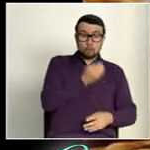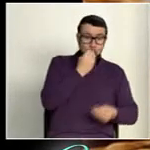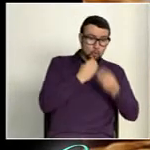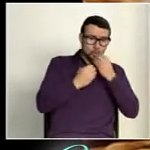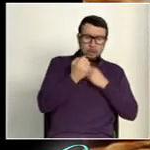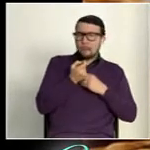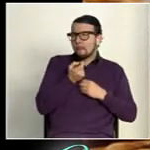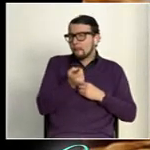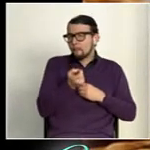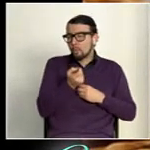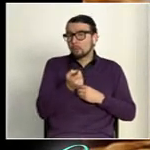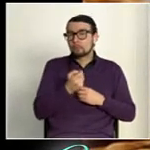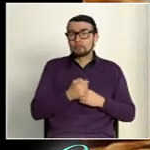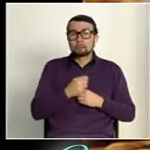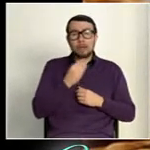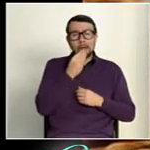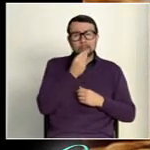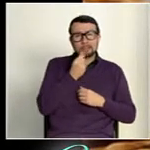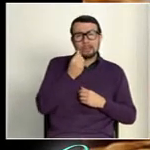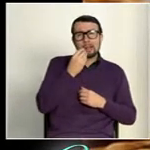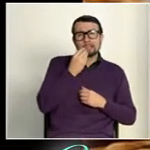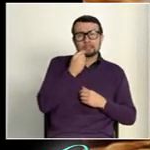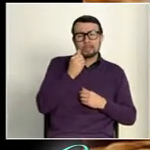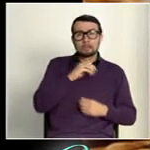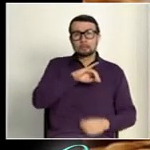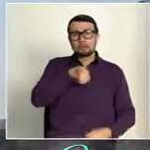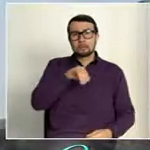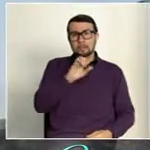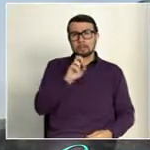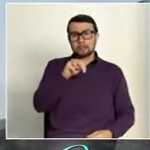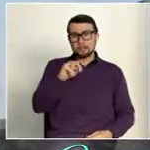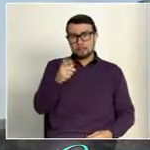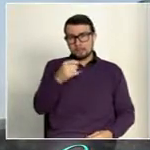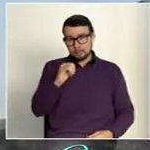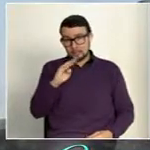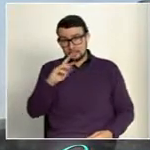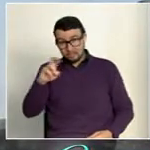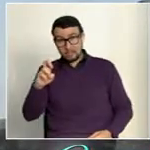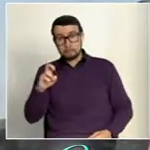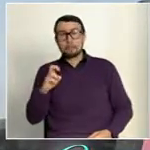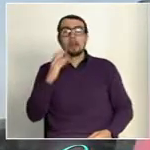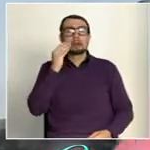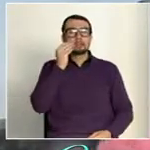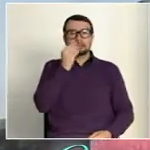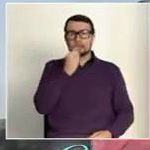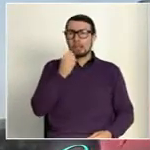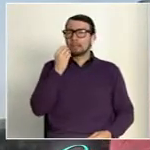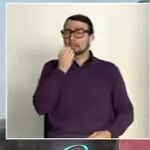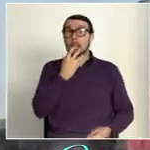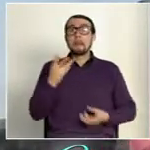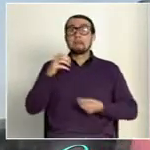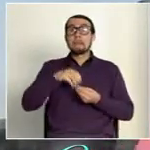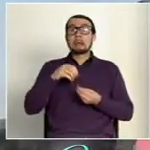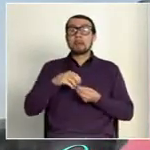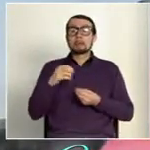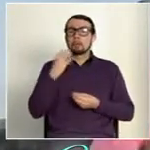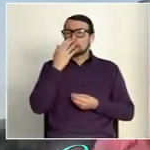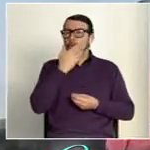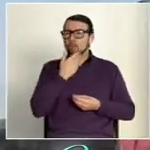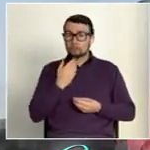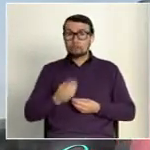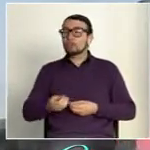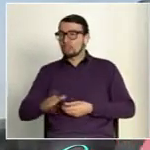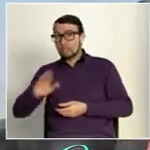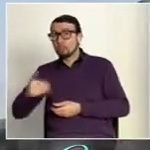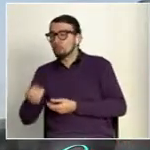poquito masticar jengibre, porque el jengibre incentiva la salivación y por lo tanto la persona tiene más fuerza digestiva para